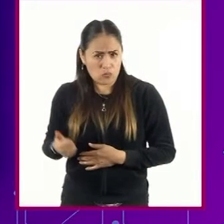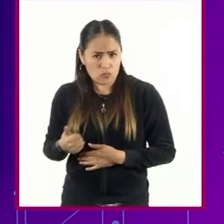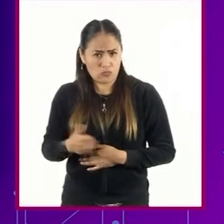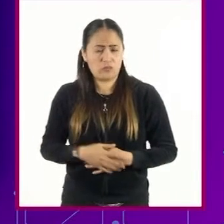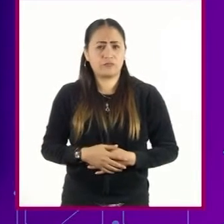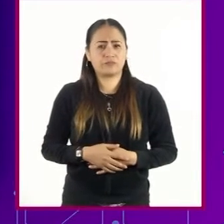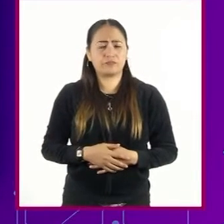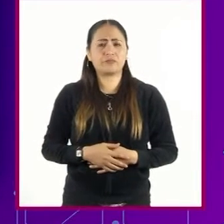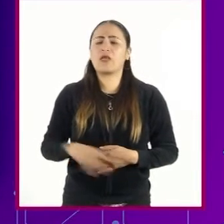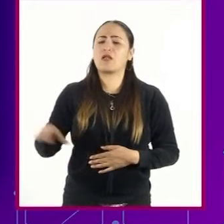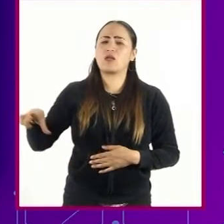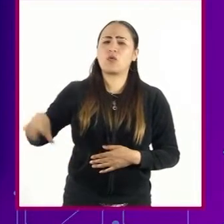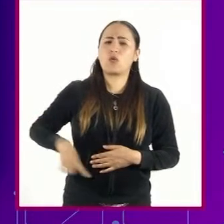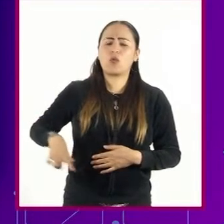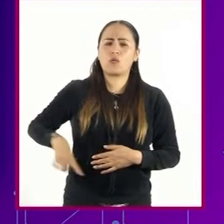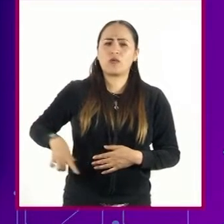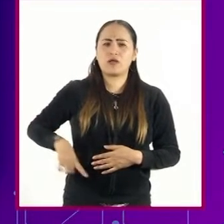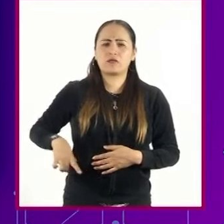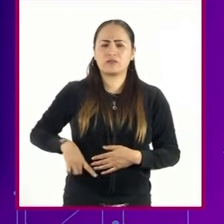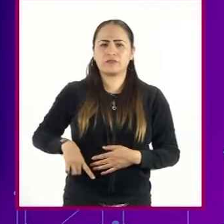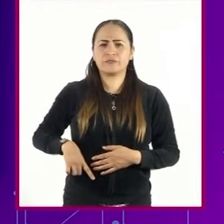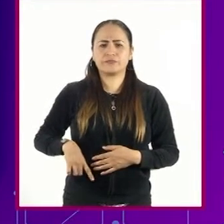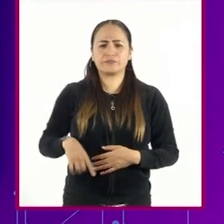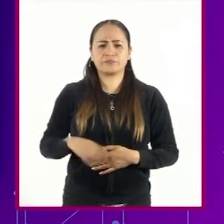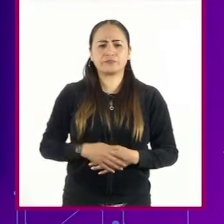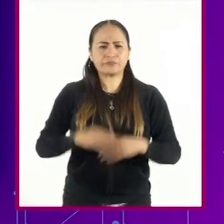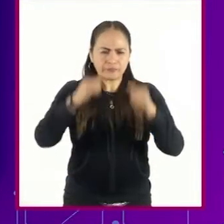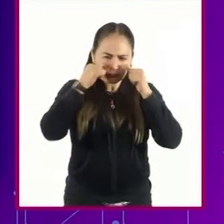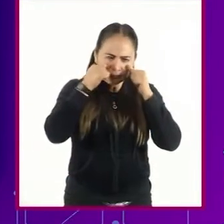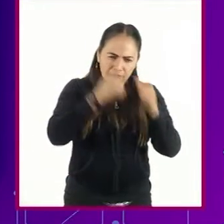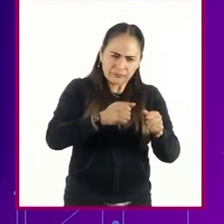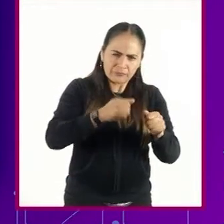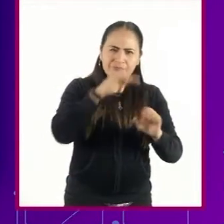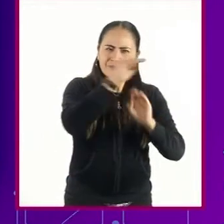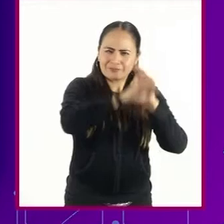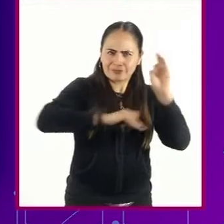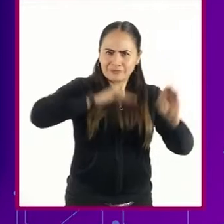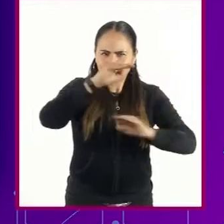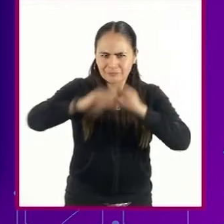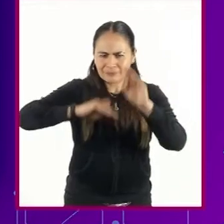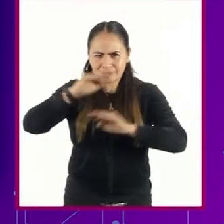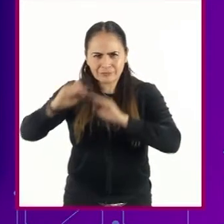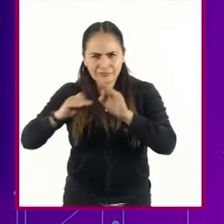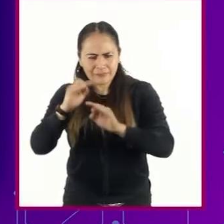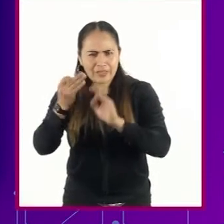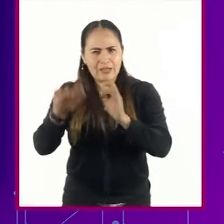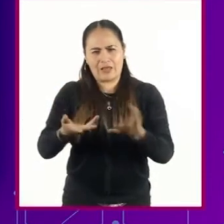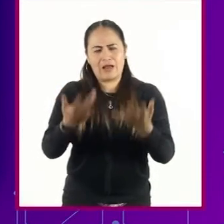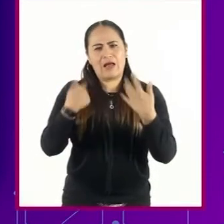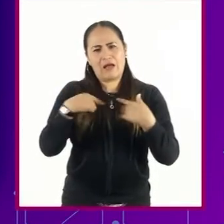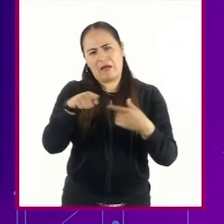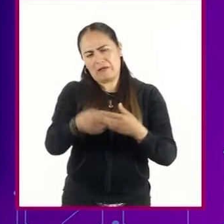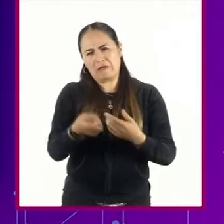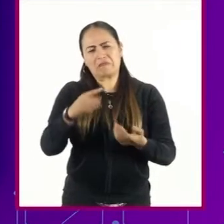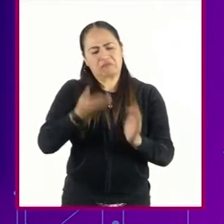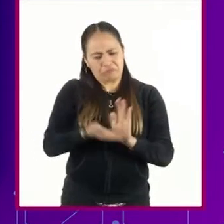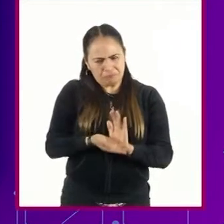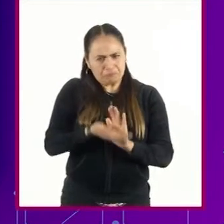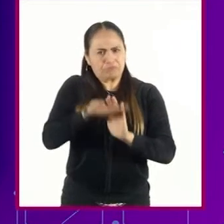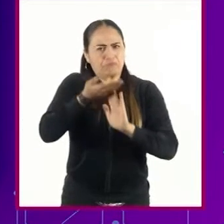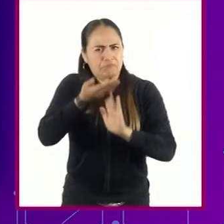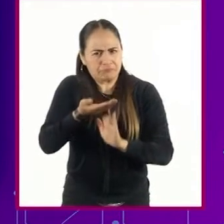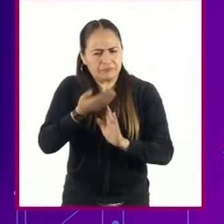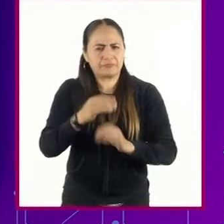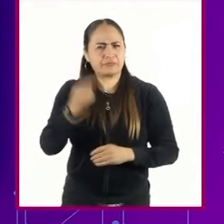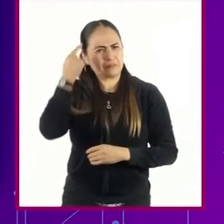para que cada uno de nosotros crezca como ser humano y como sociedad lo más posible.